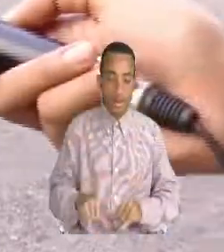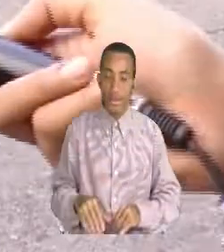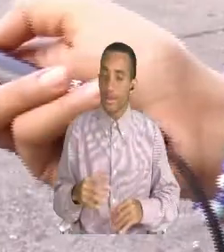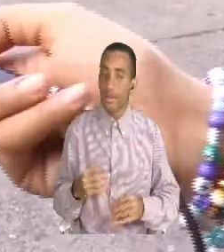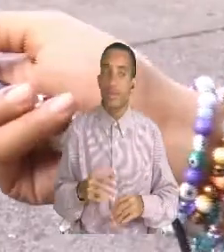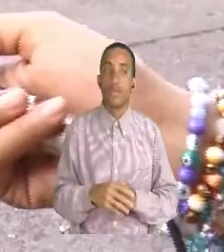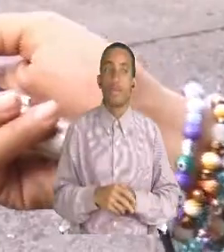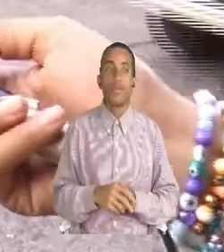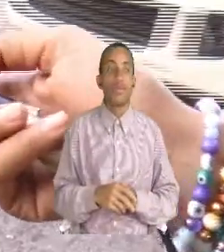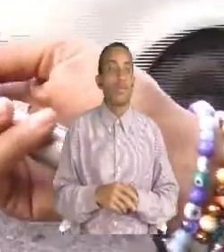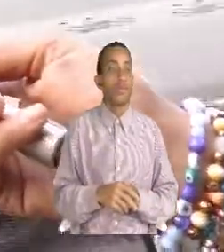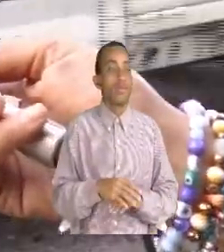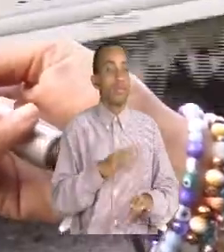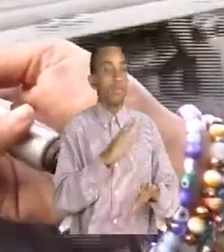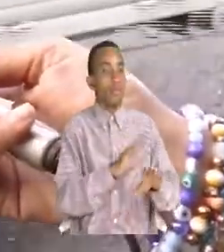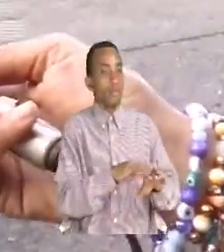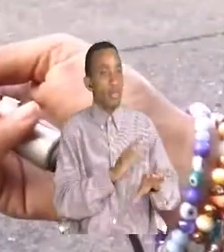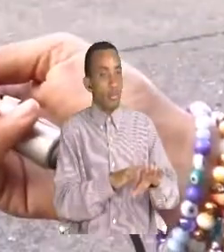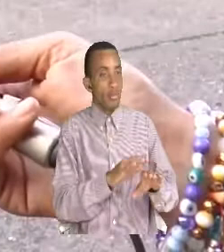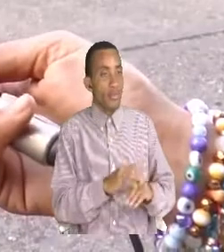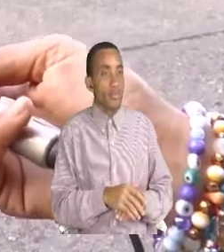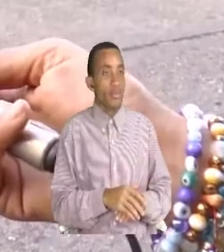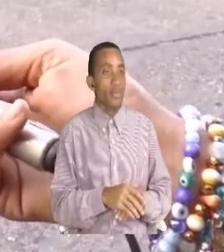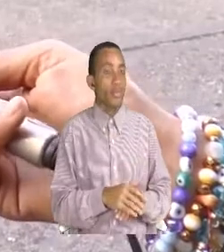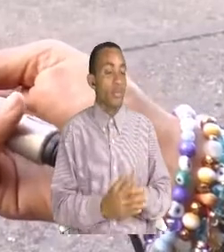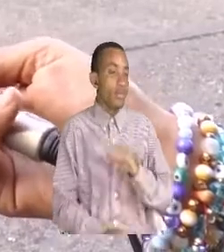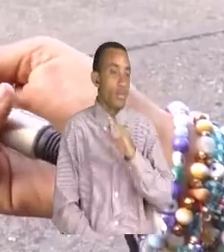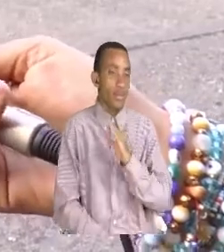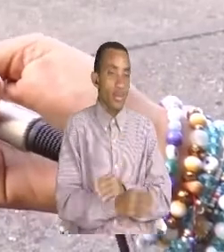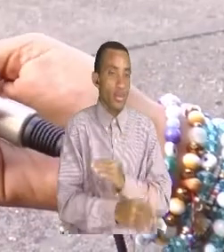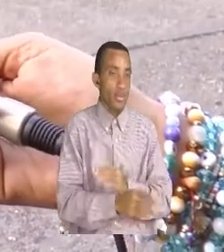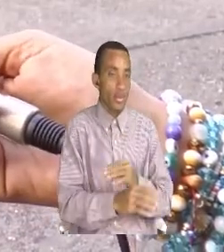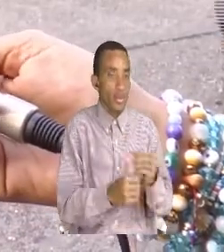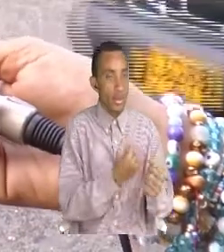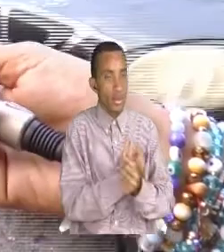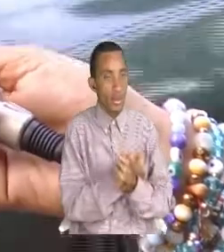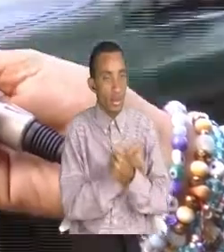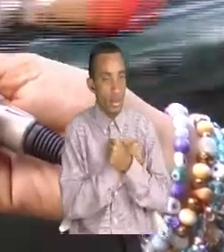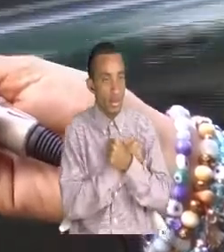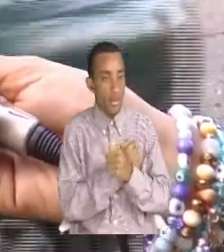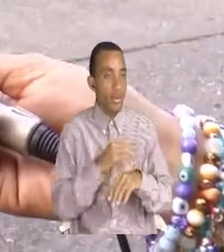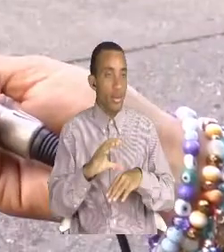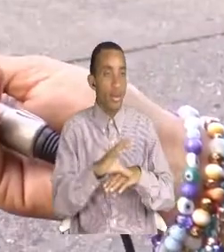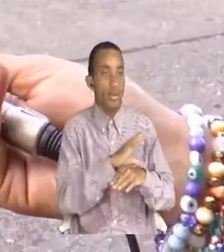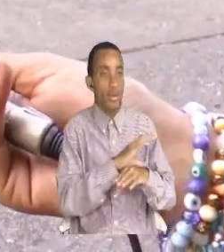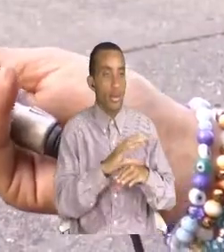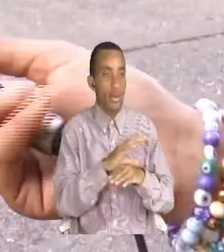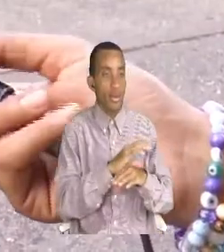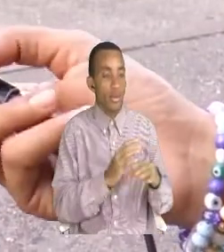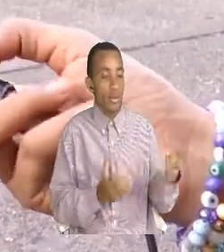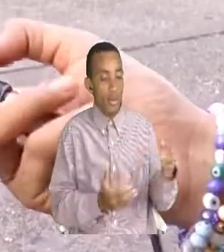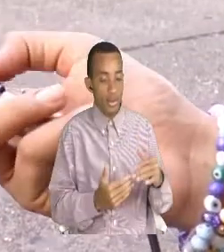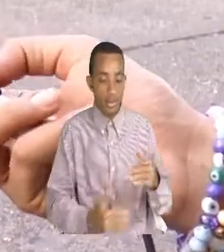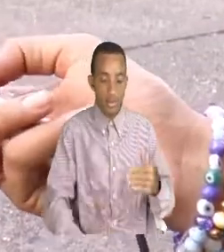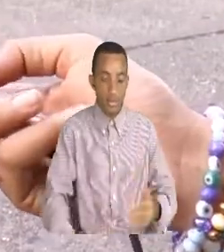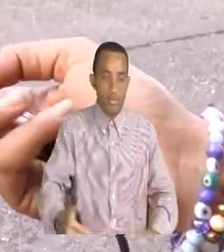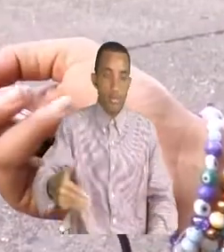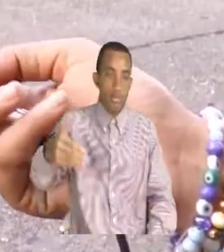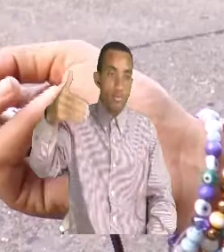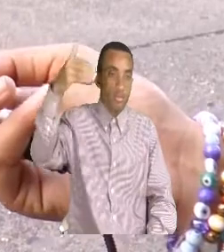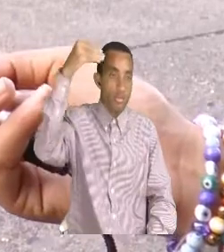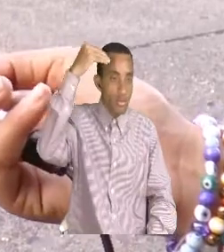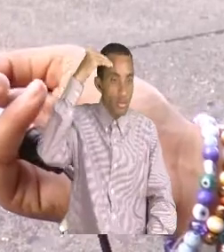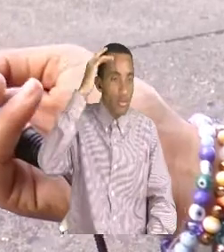El mensaje para Barranca es que la sigamos queriendo como la ciudad donde nos criamos, donde formamos, que tengamos sentido